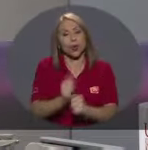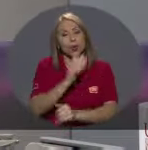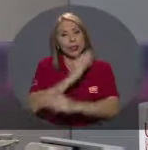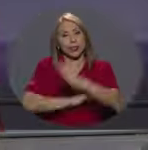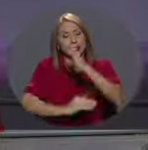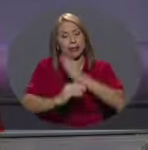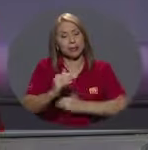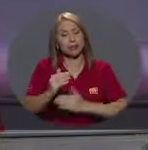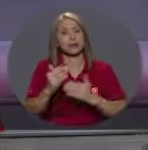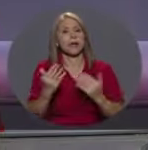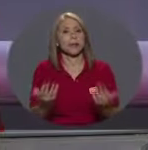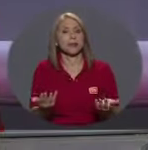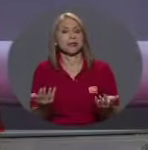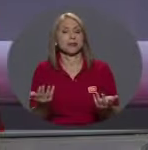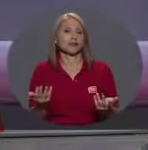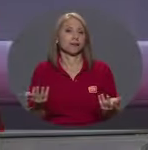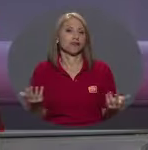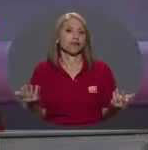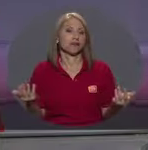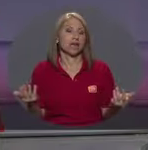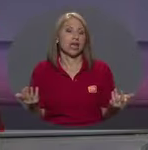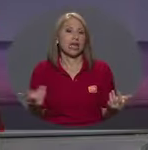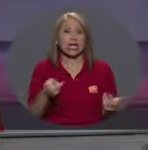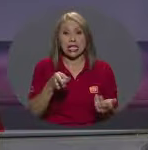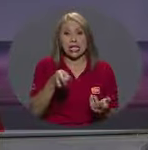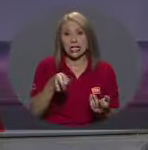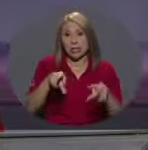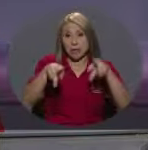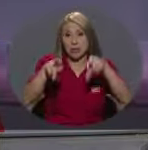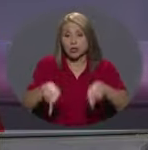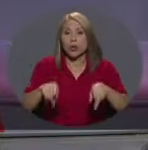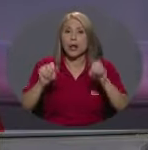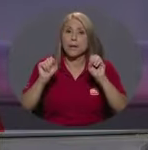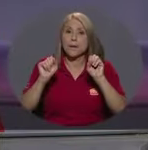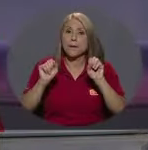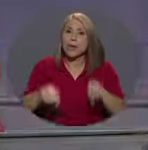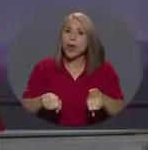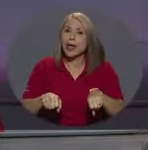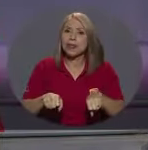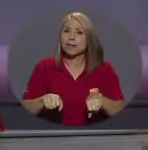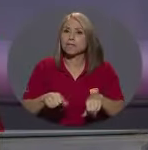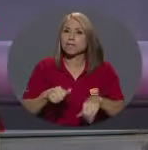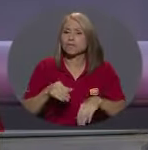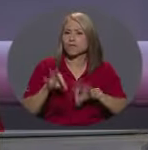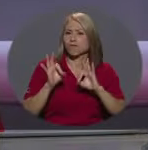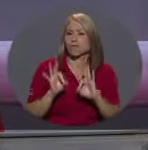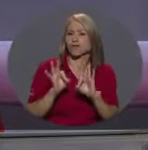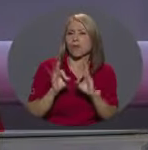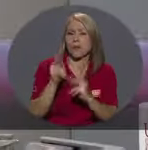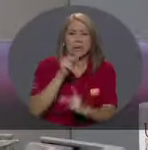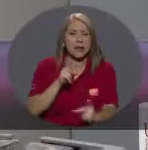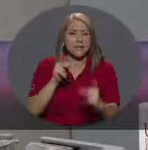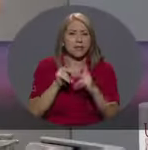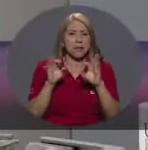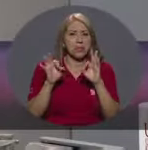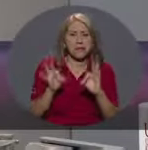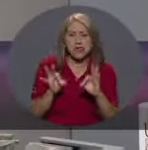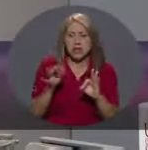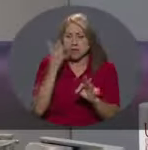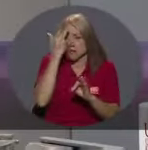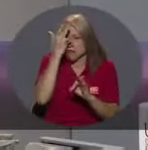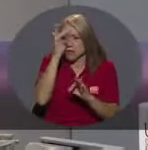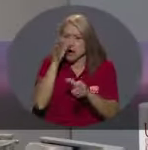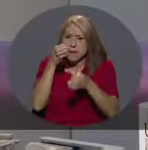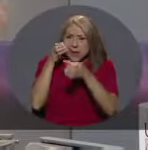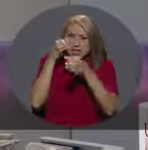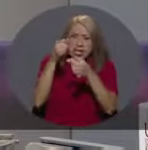discapacidad y se puede desarrollar perfectamente bien, una persona brillante, con